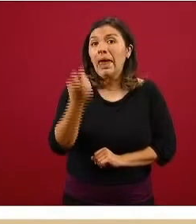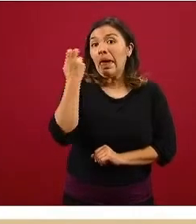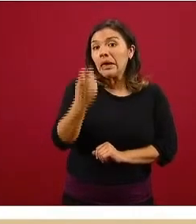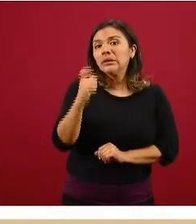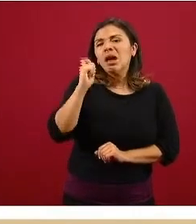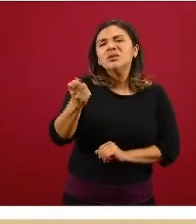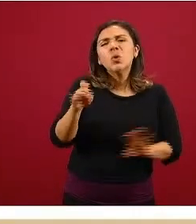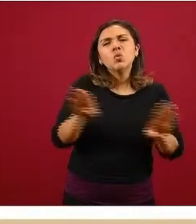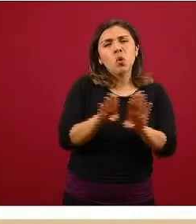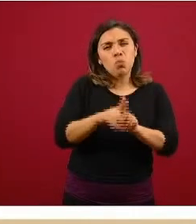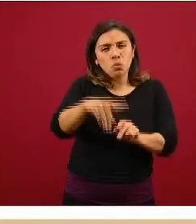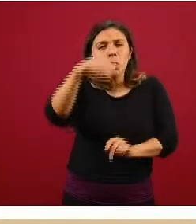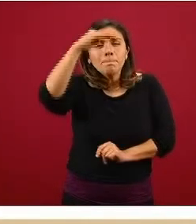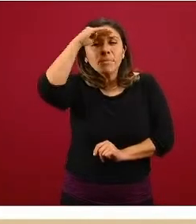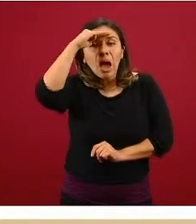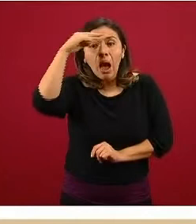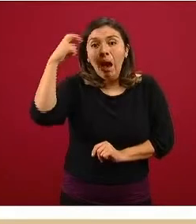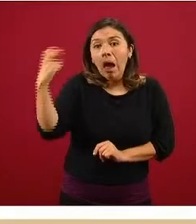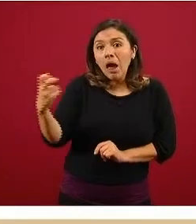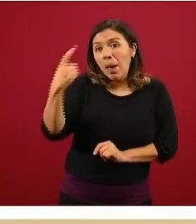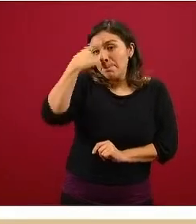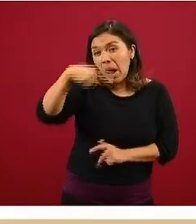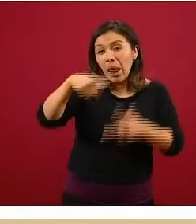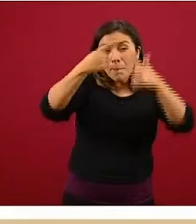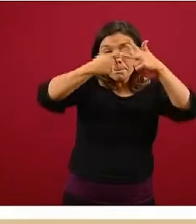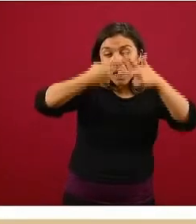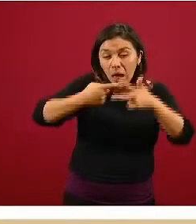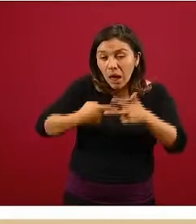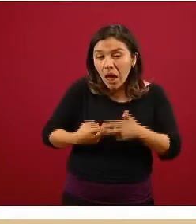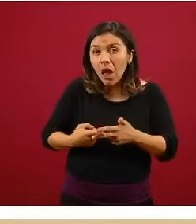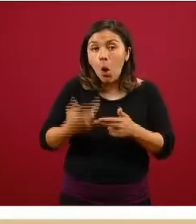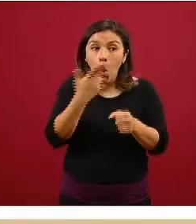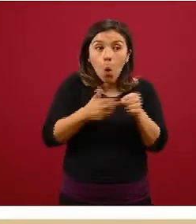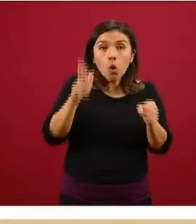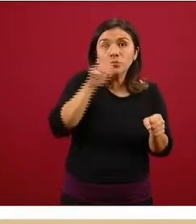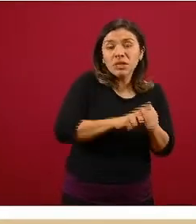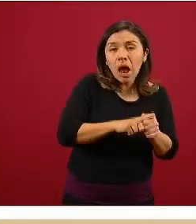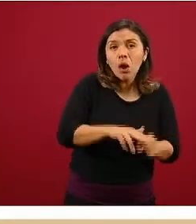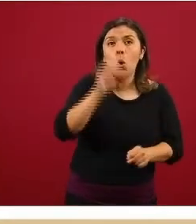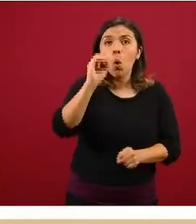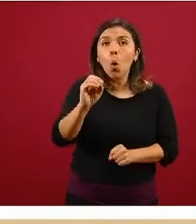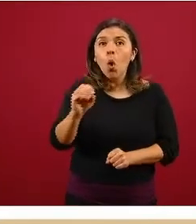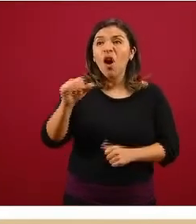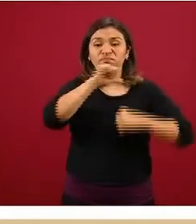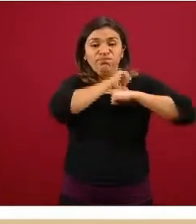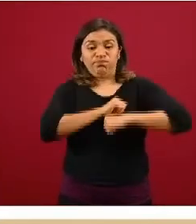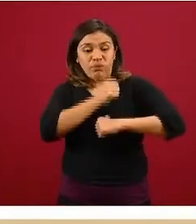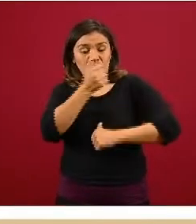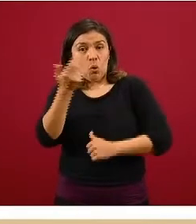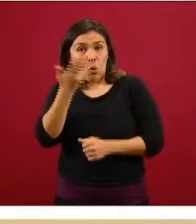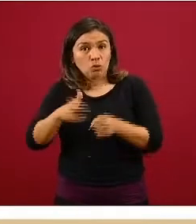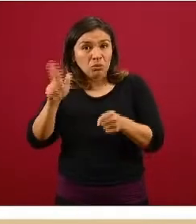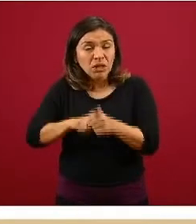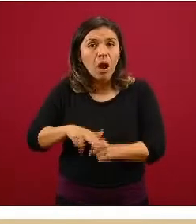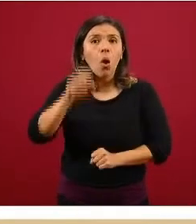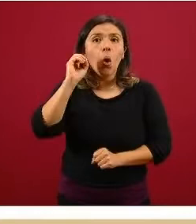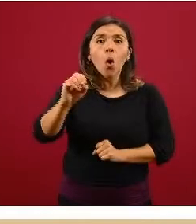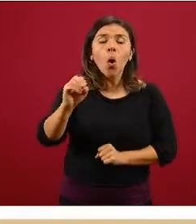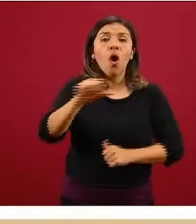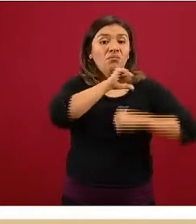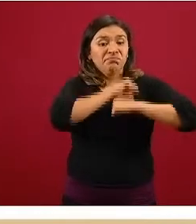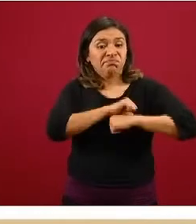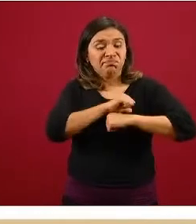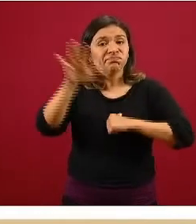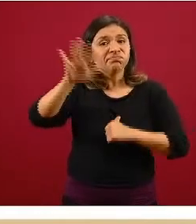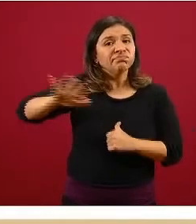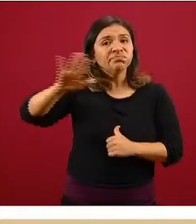medida de medición ni de los hospitales, ni de las autoridades hospitalarias, ni de las